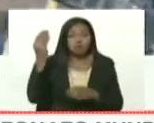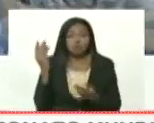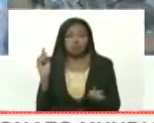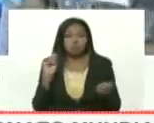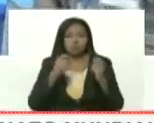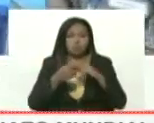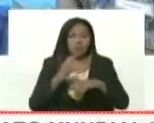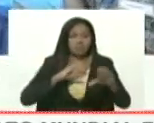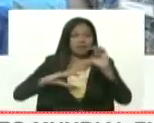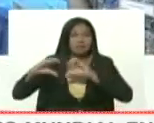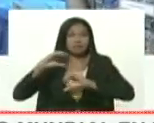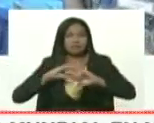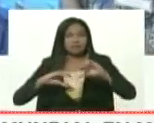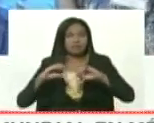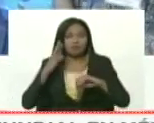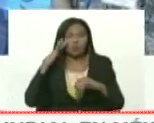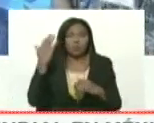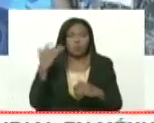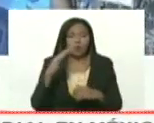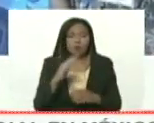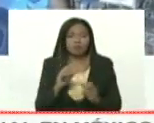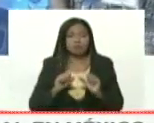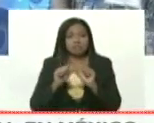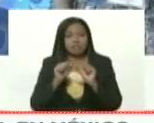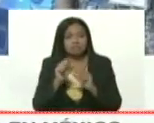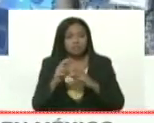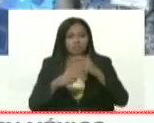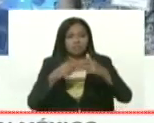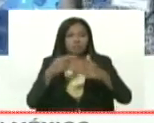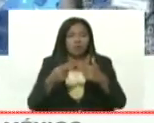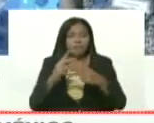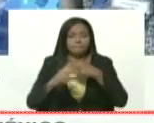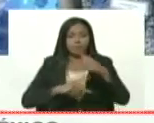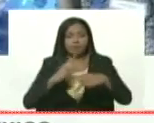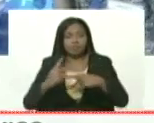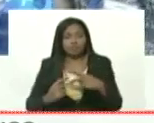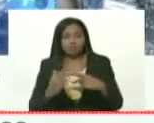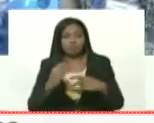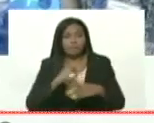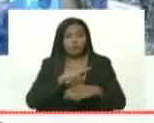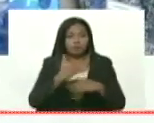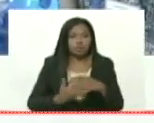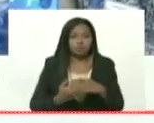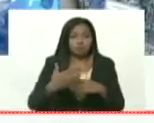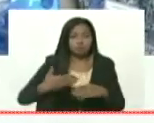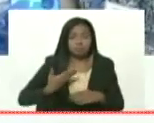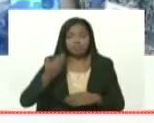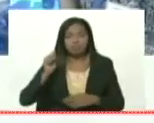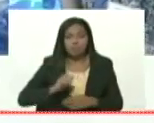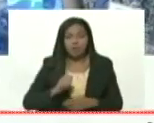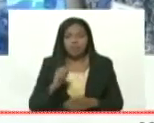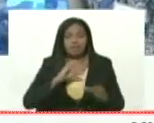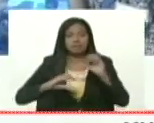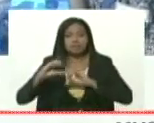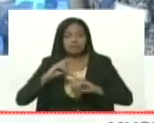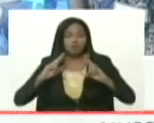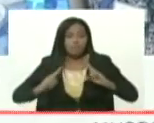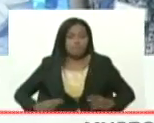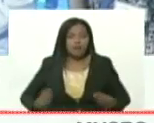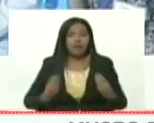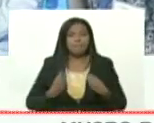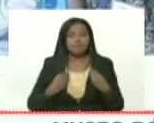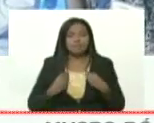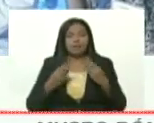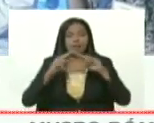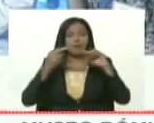ciencia en Aguara. ¿Ah? Seguir avanzando en estos proyectos. La ciencia humana, exacto, la ciencia para la vida, para